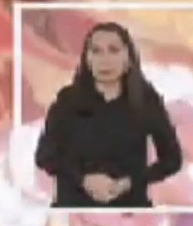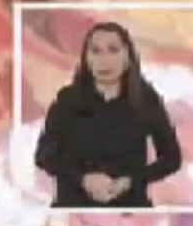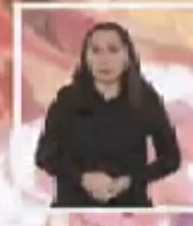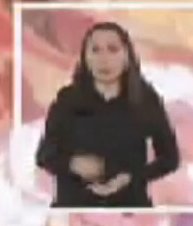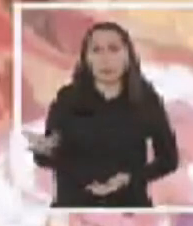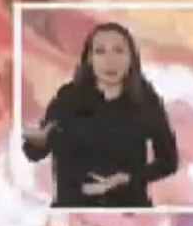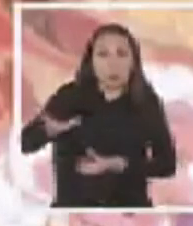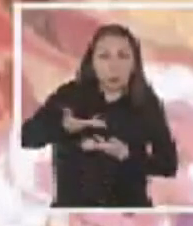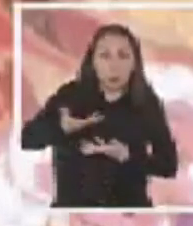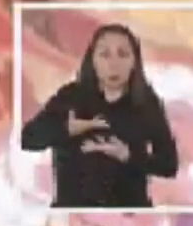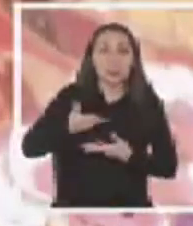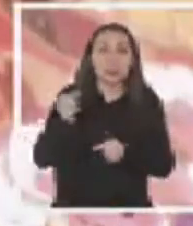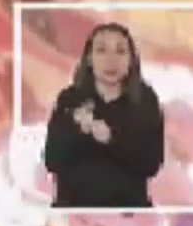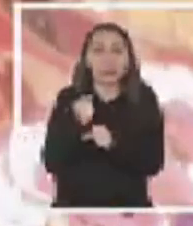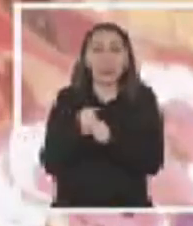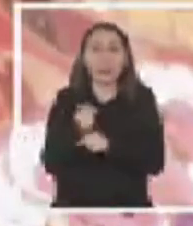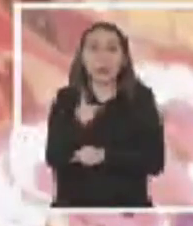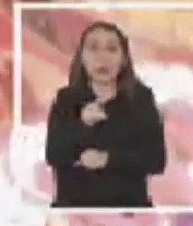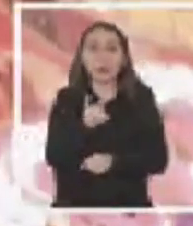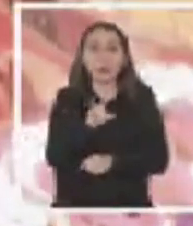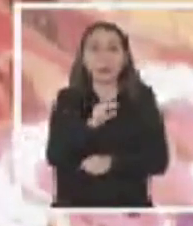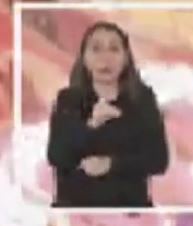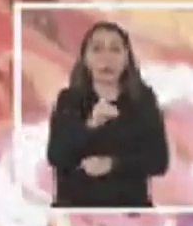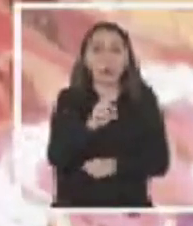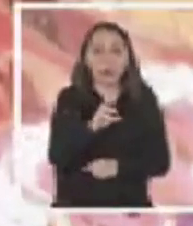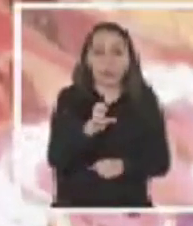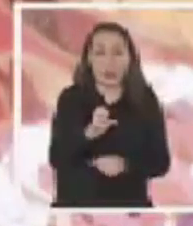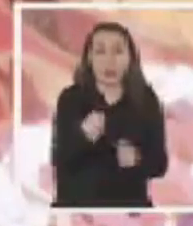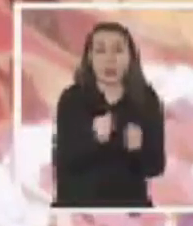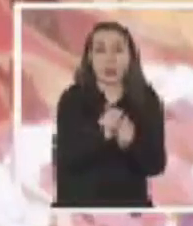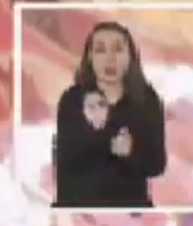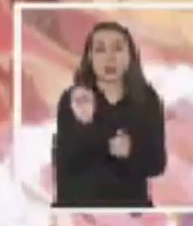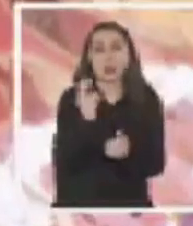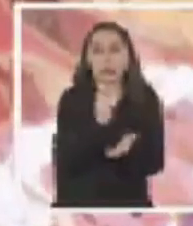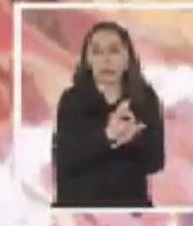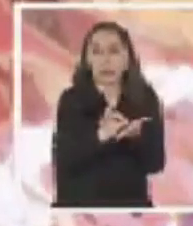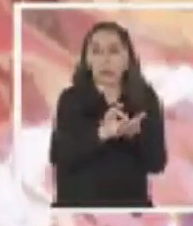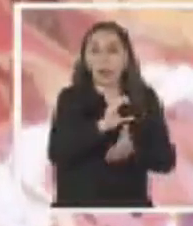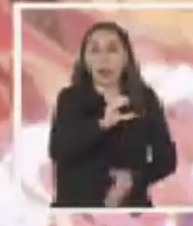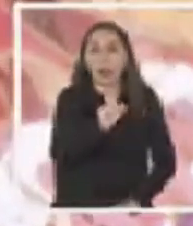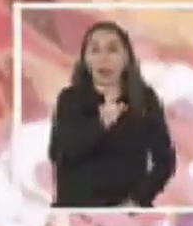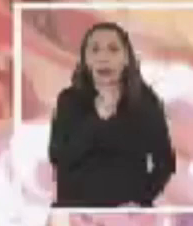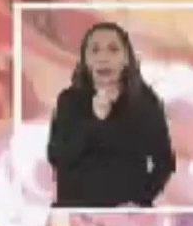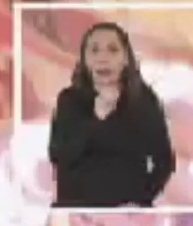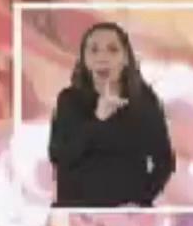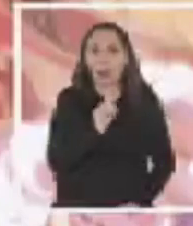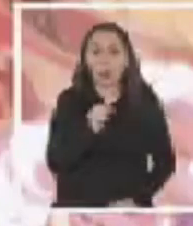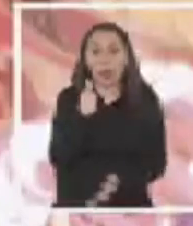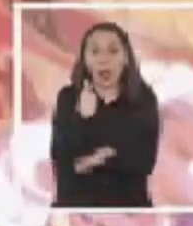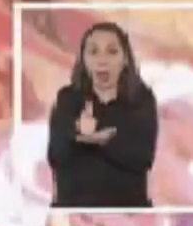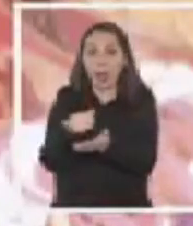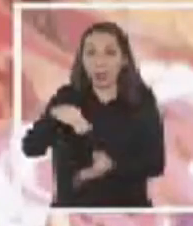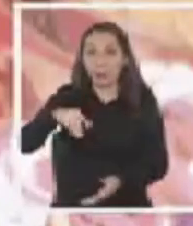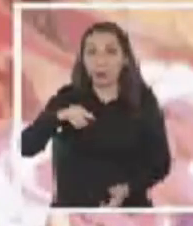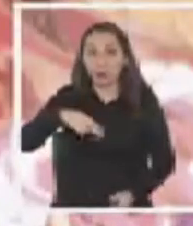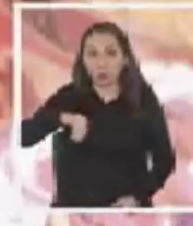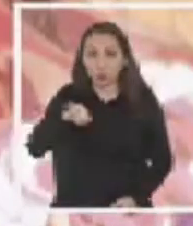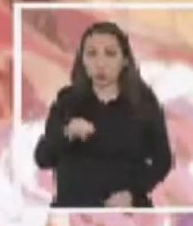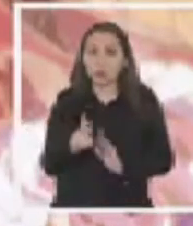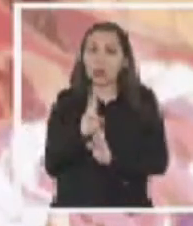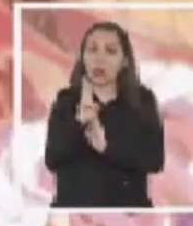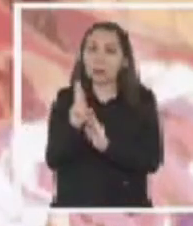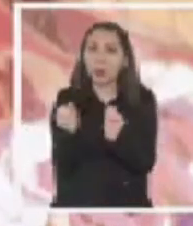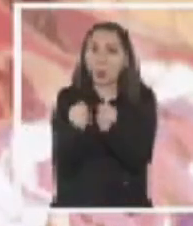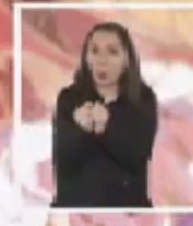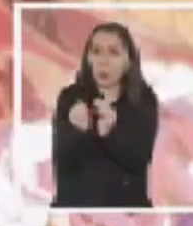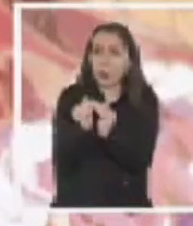y me contaban el trabajo que han hecho con la subdere con el subsecretario cataldo el alcalde Muñoz y los representantes